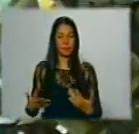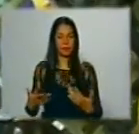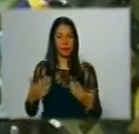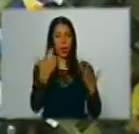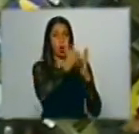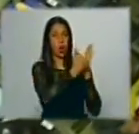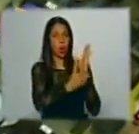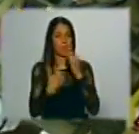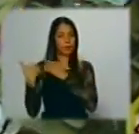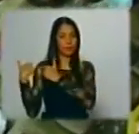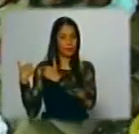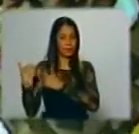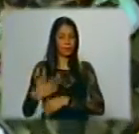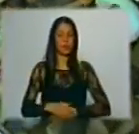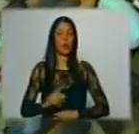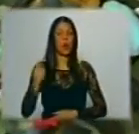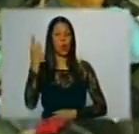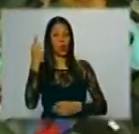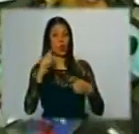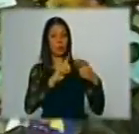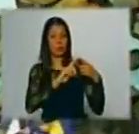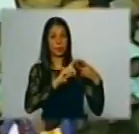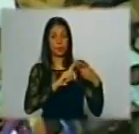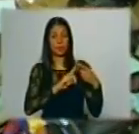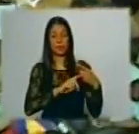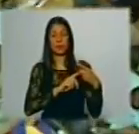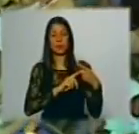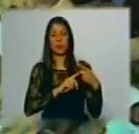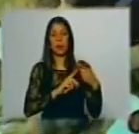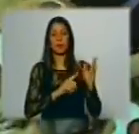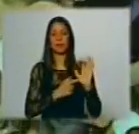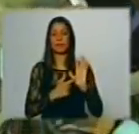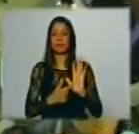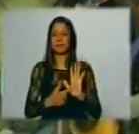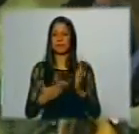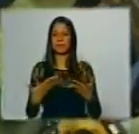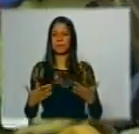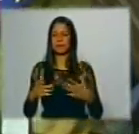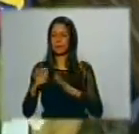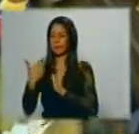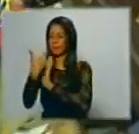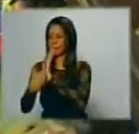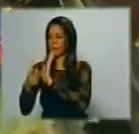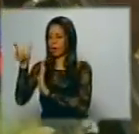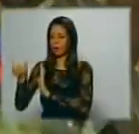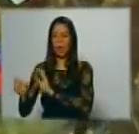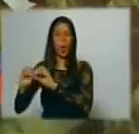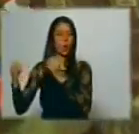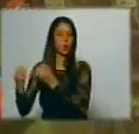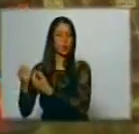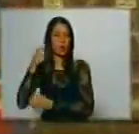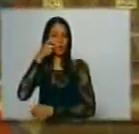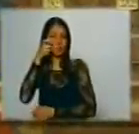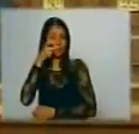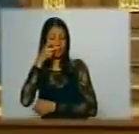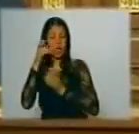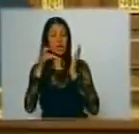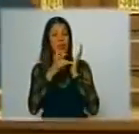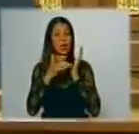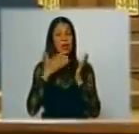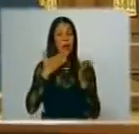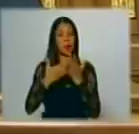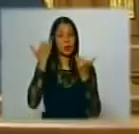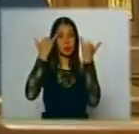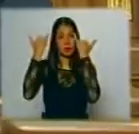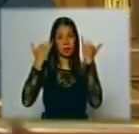siguientes atribuciones. 1. Presentar a consideración del órgano rector las propuestas de normas técnicas en